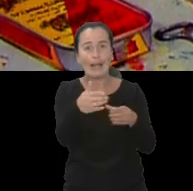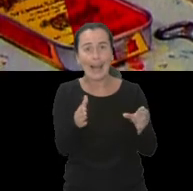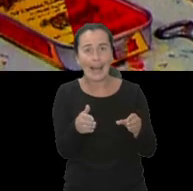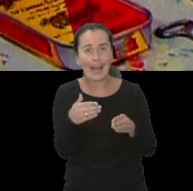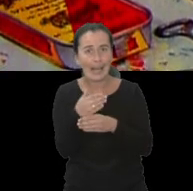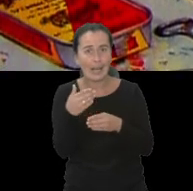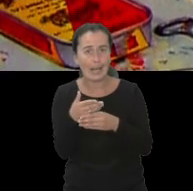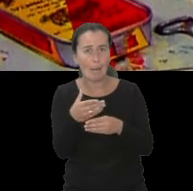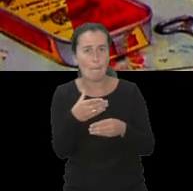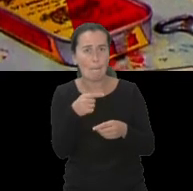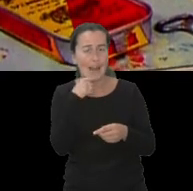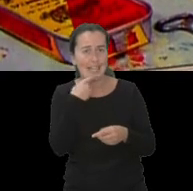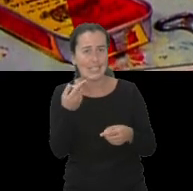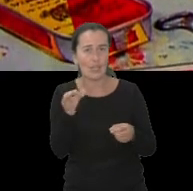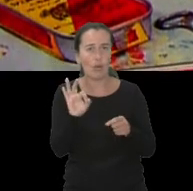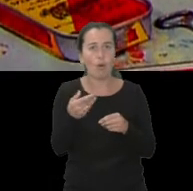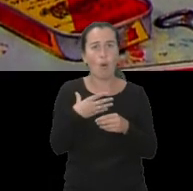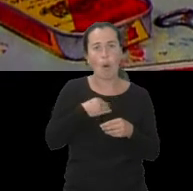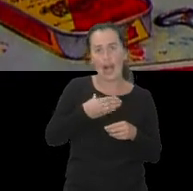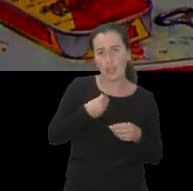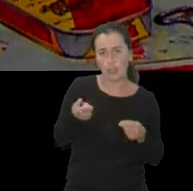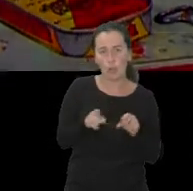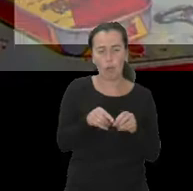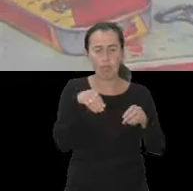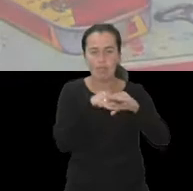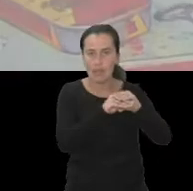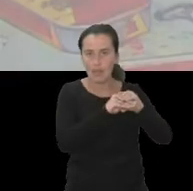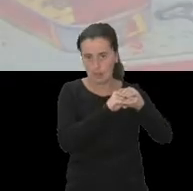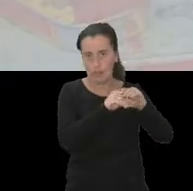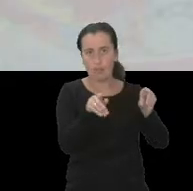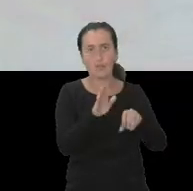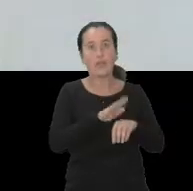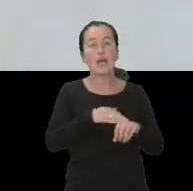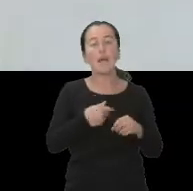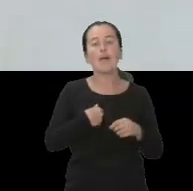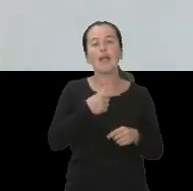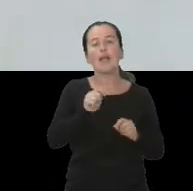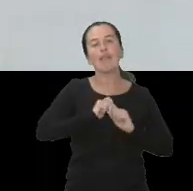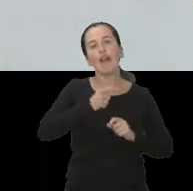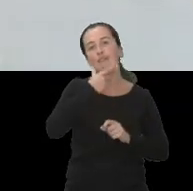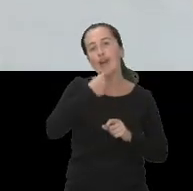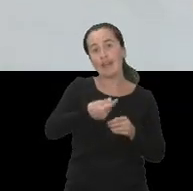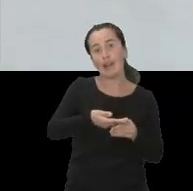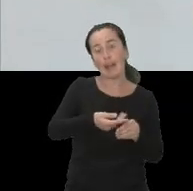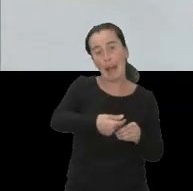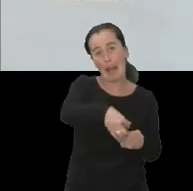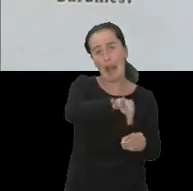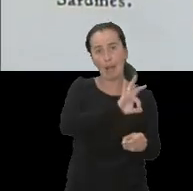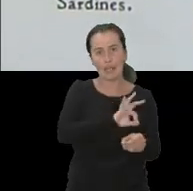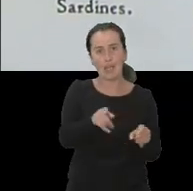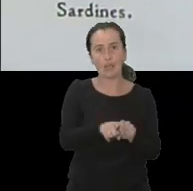una caja de cartón o plástico. Para facilitar la apertura de las latas y hasta